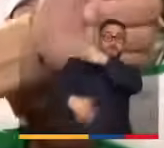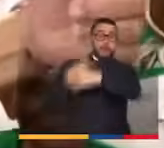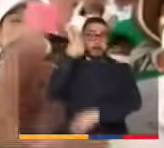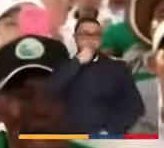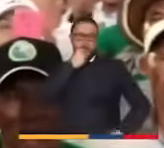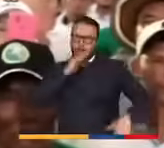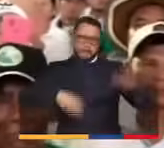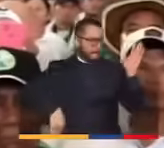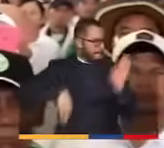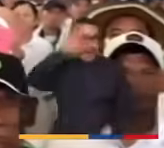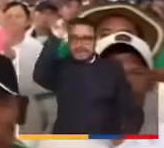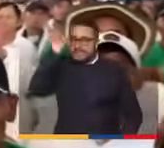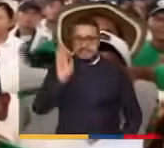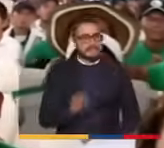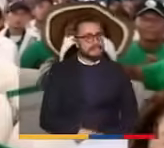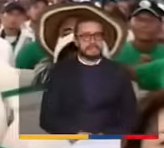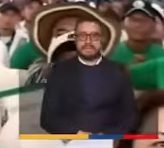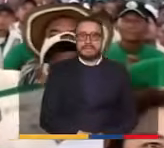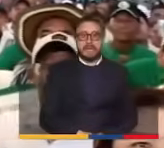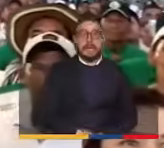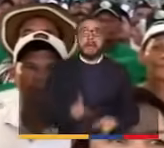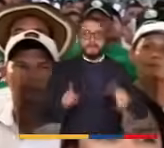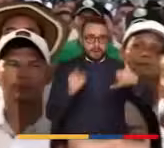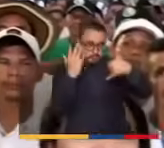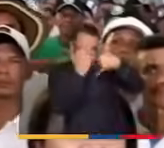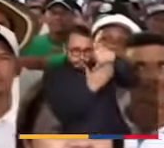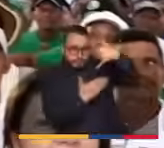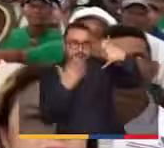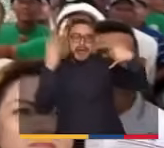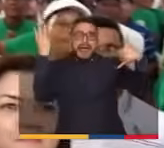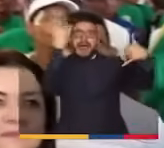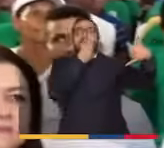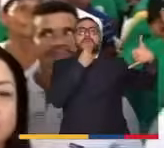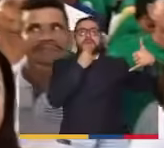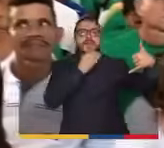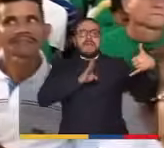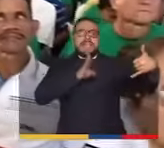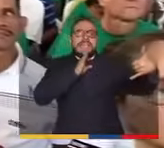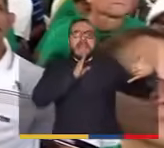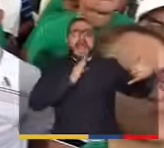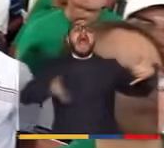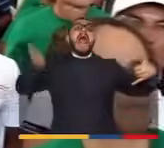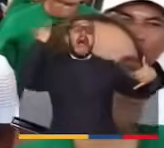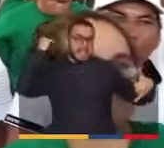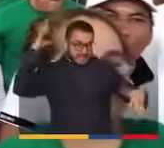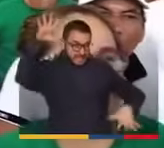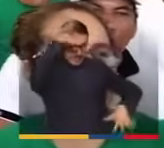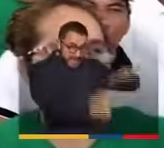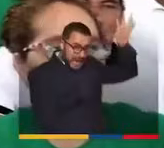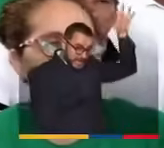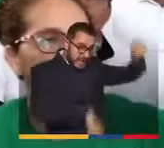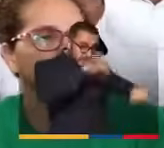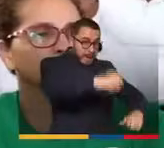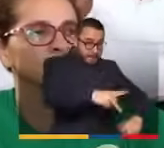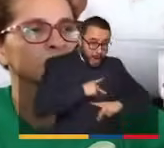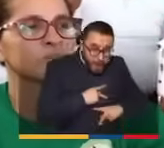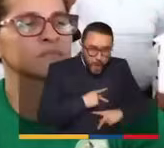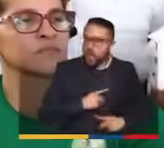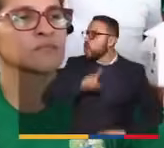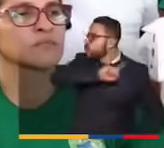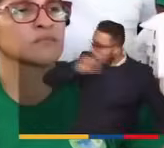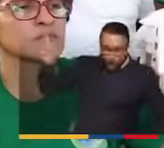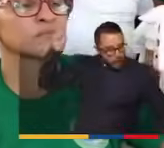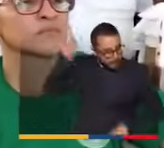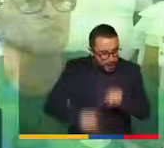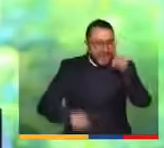Solo que esos lugares de nuestra tierra colombiana se los apropian a la fuerza, y eso es lo que no es posible.